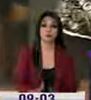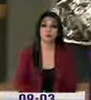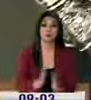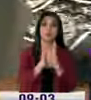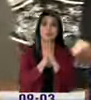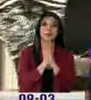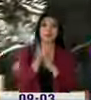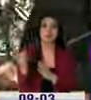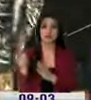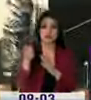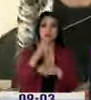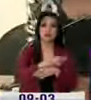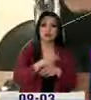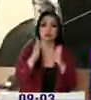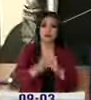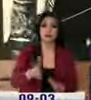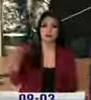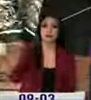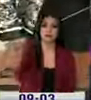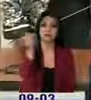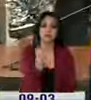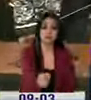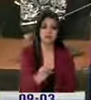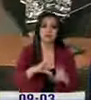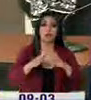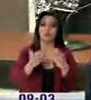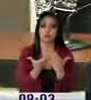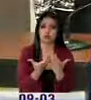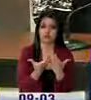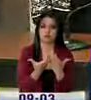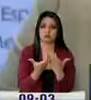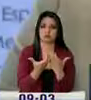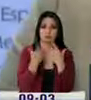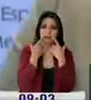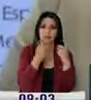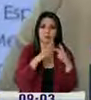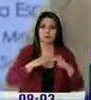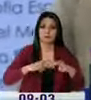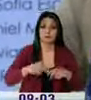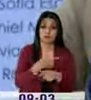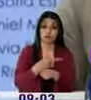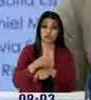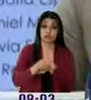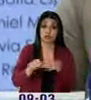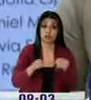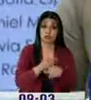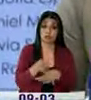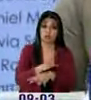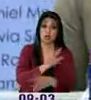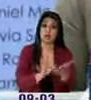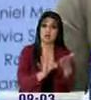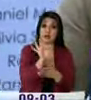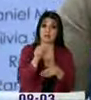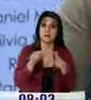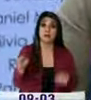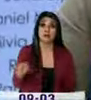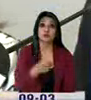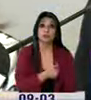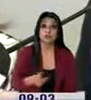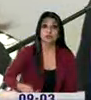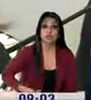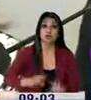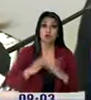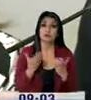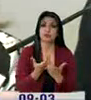pedido de comparecencia de Ochoa ante la Comisión de Fiscalización, que aunque fue aprobada por el CAL, no ha sido tramitada por la presidenta de la comisión, y hay